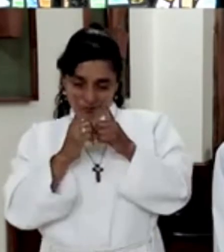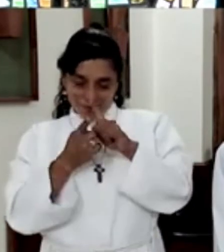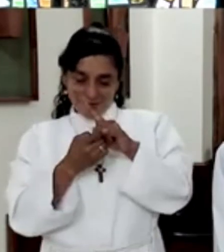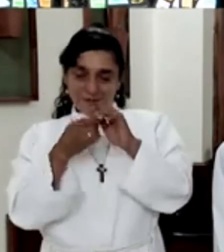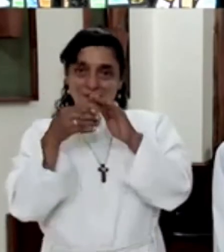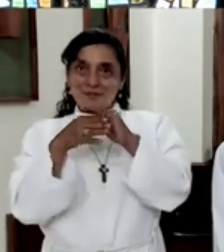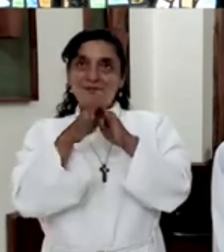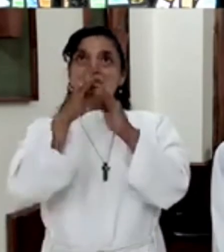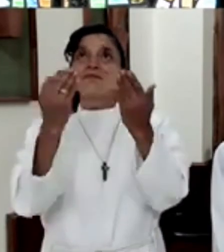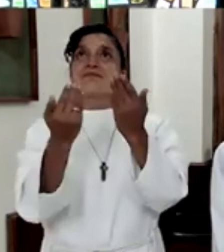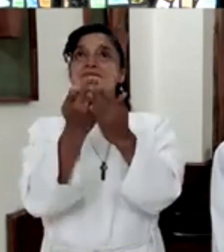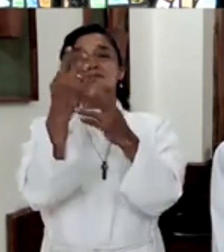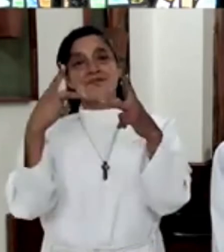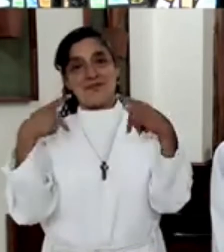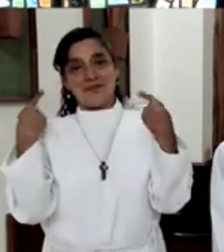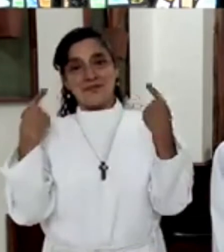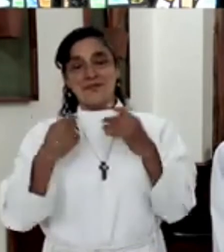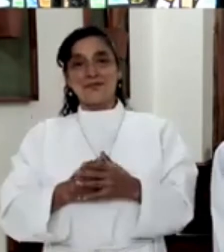vida nueva.